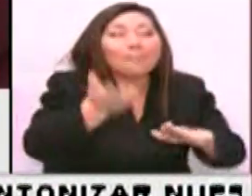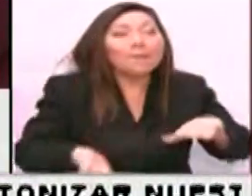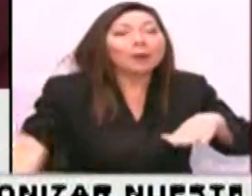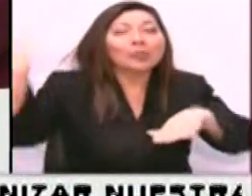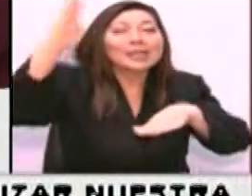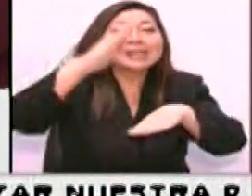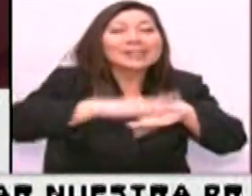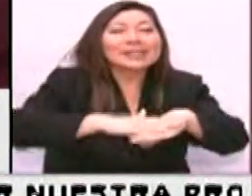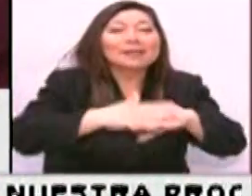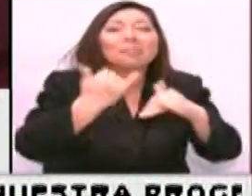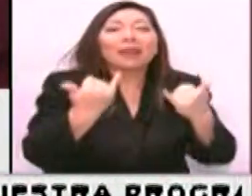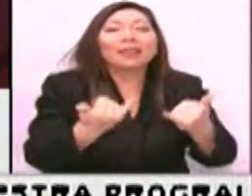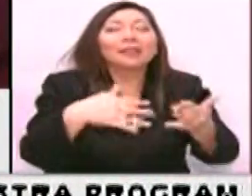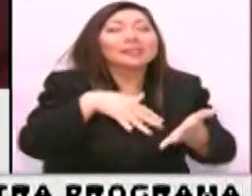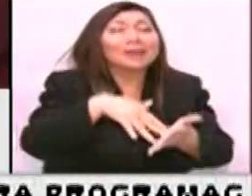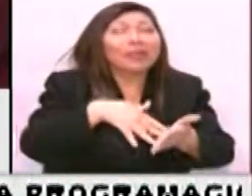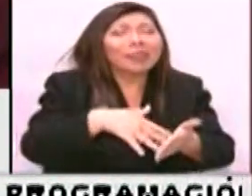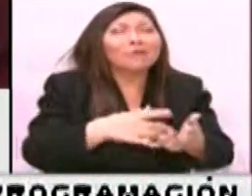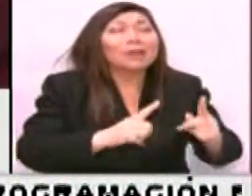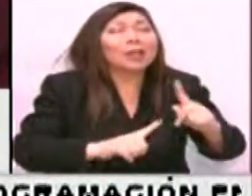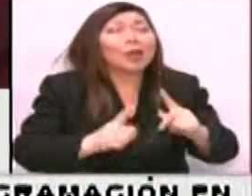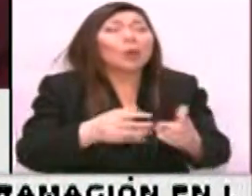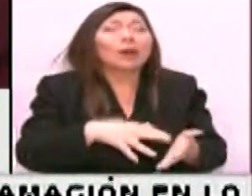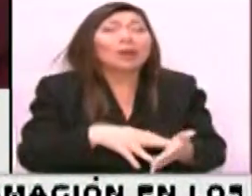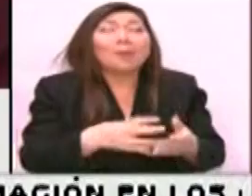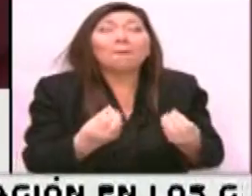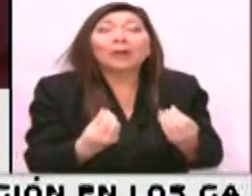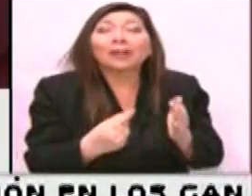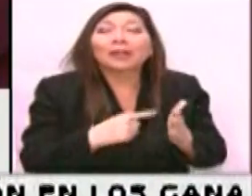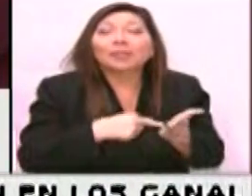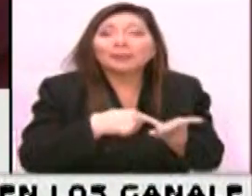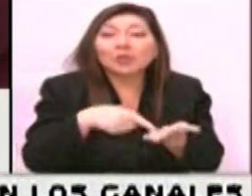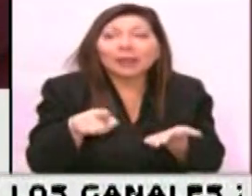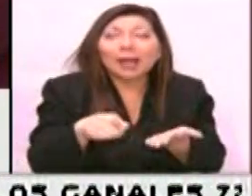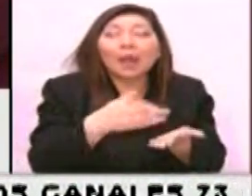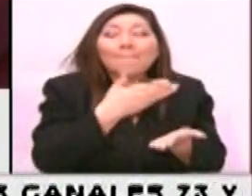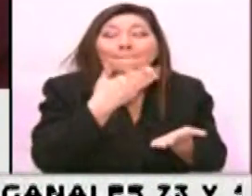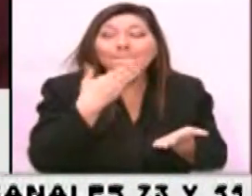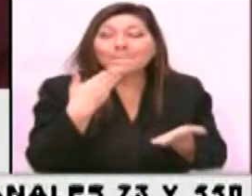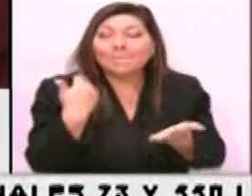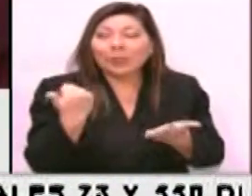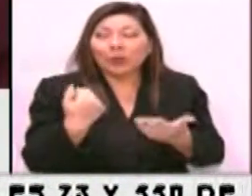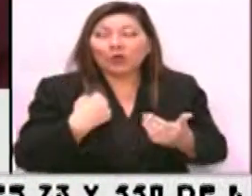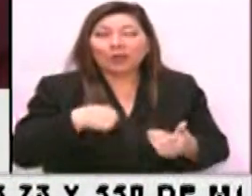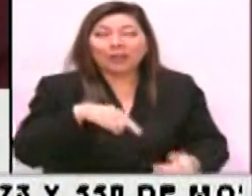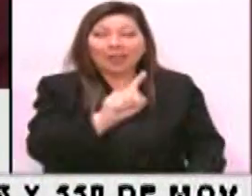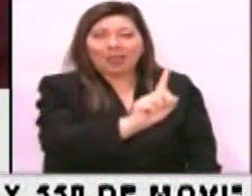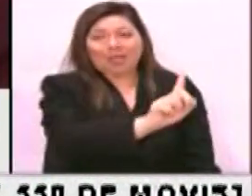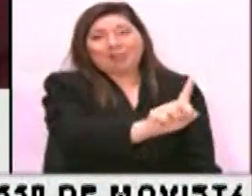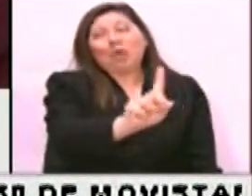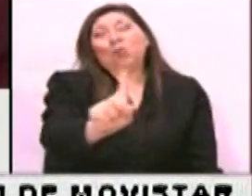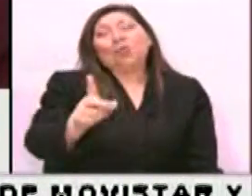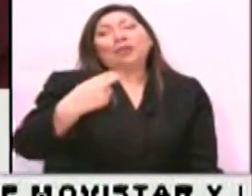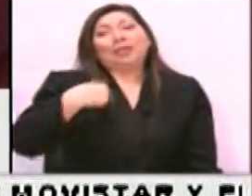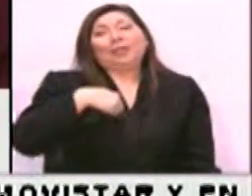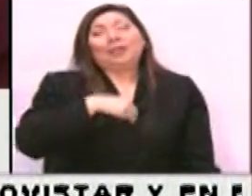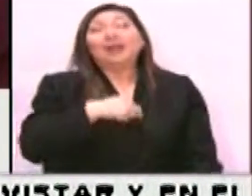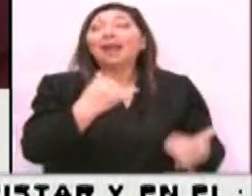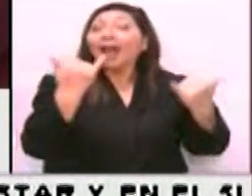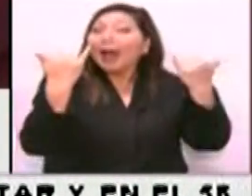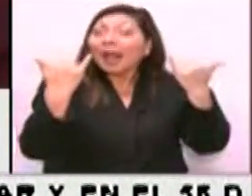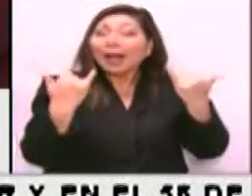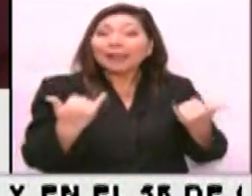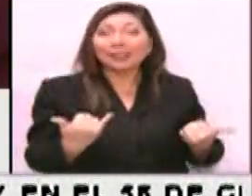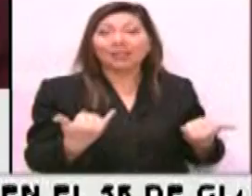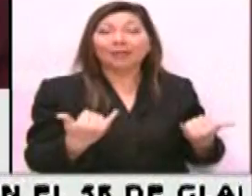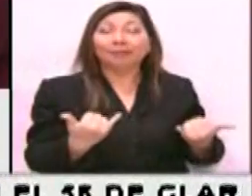encima de esas debilidades, porque tenemos que sacar lo mejor de nosotros. Aquí,